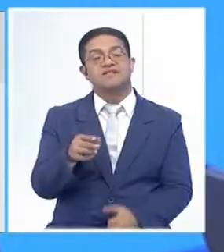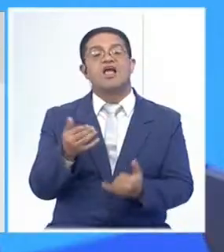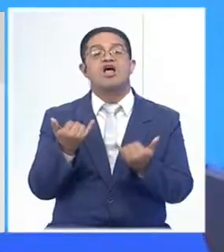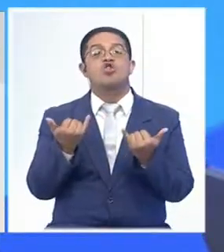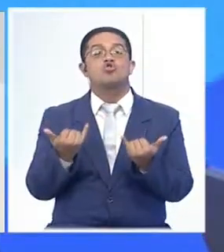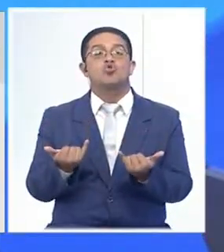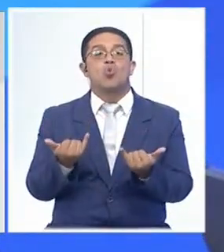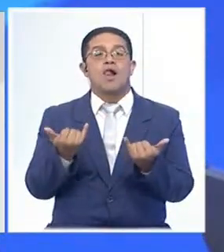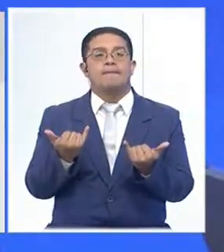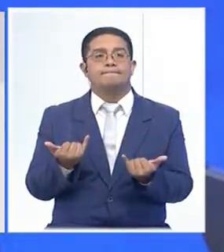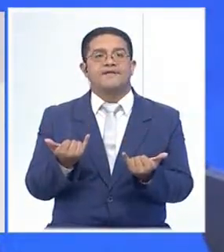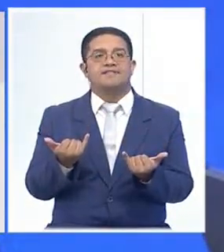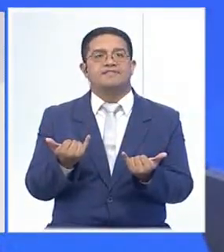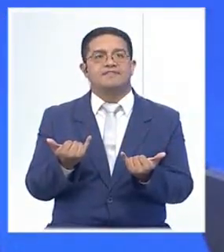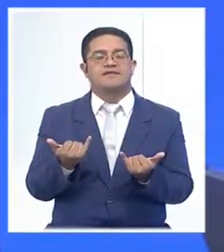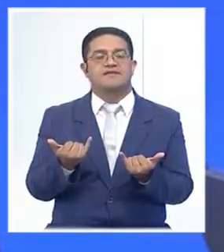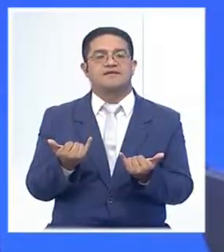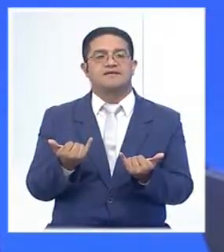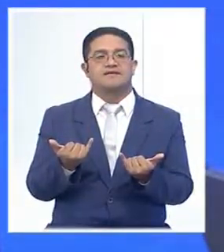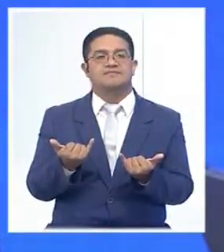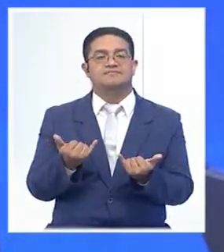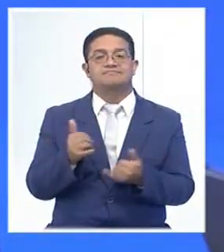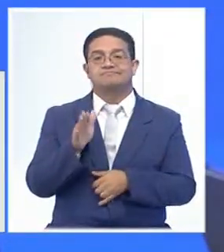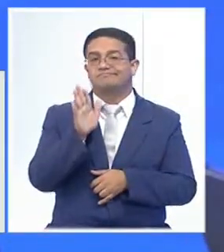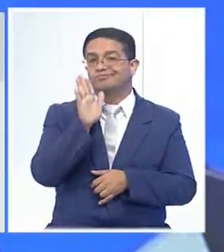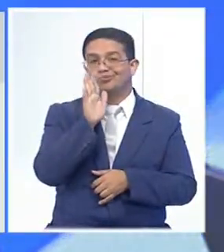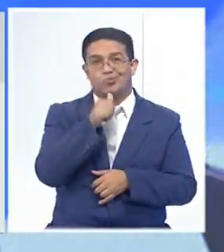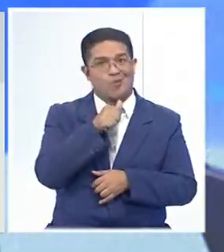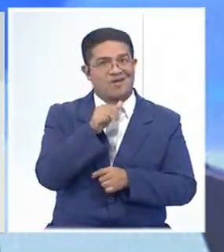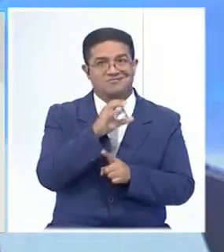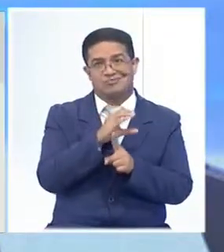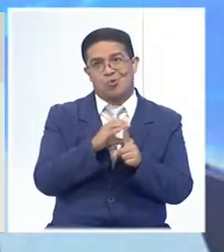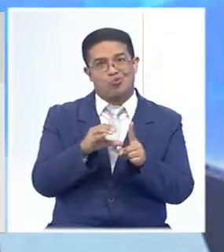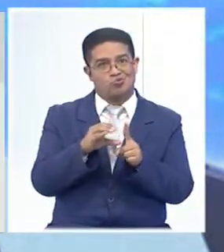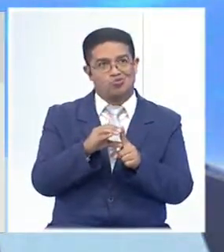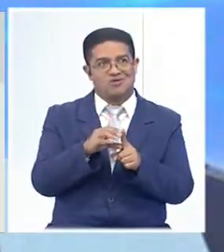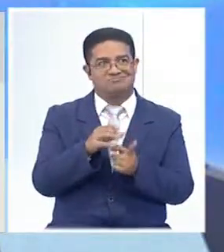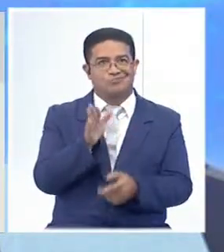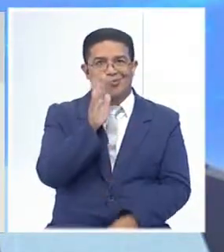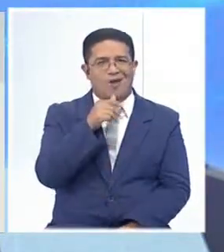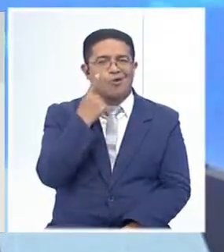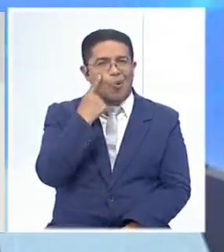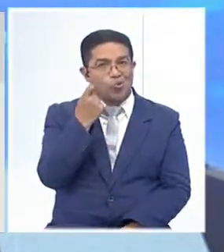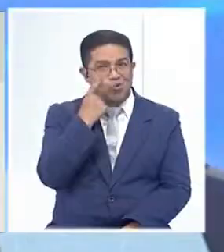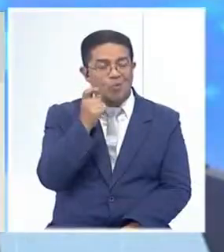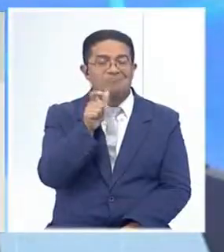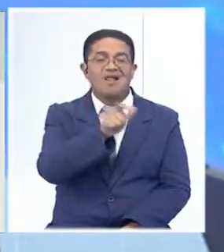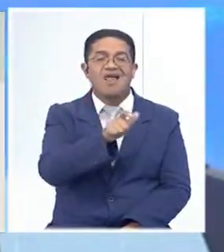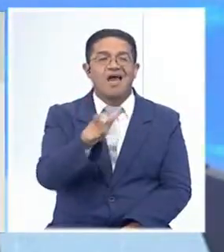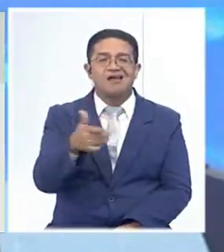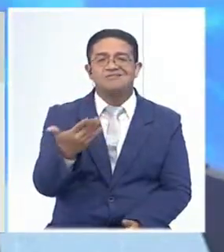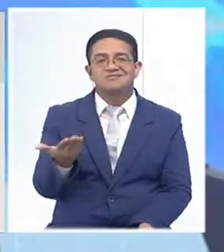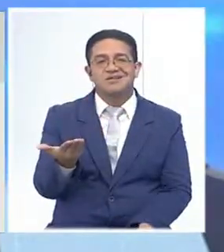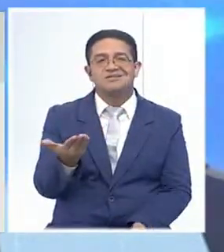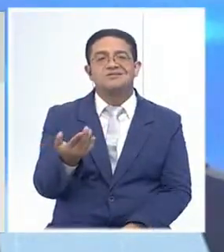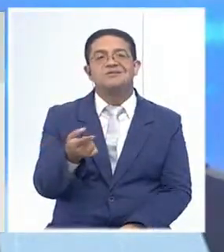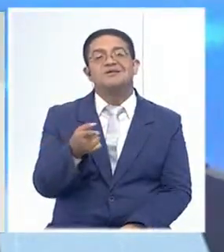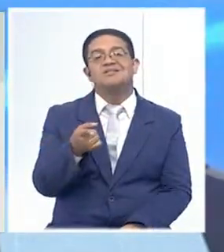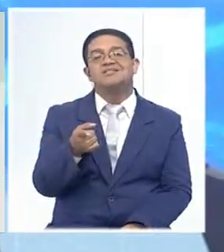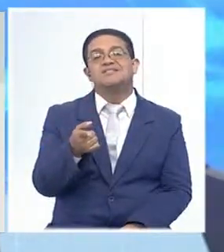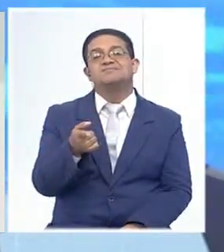actualmente pues no existe una cultura de donación de sangre. Eso trae